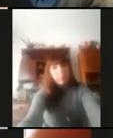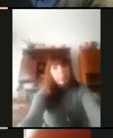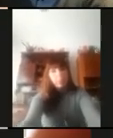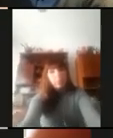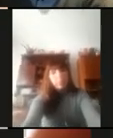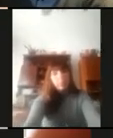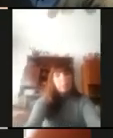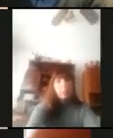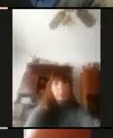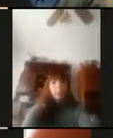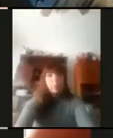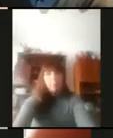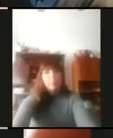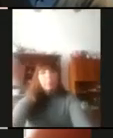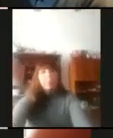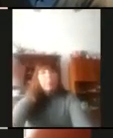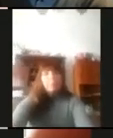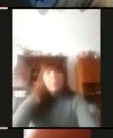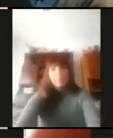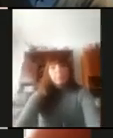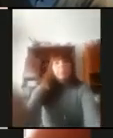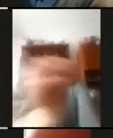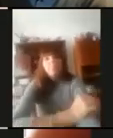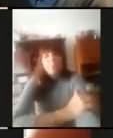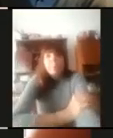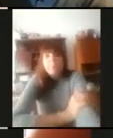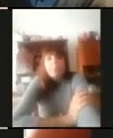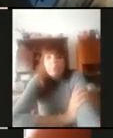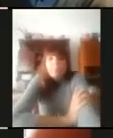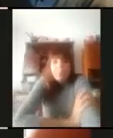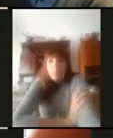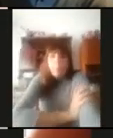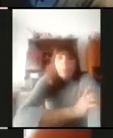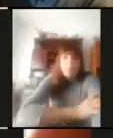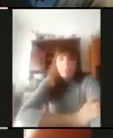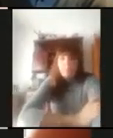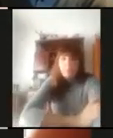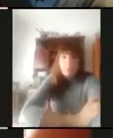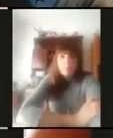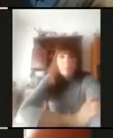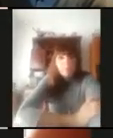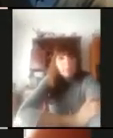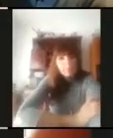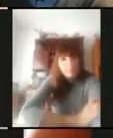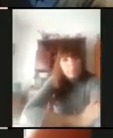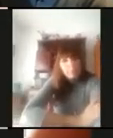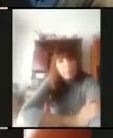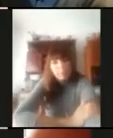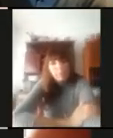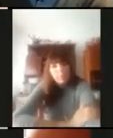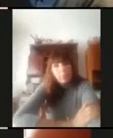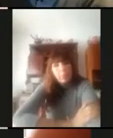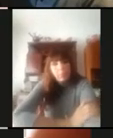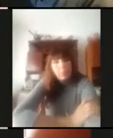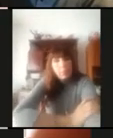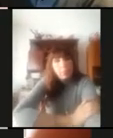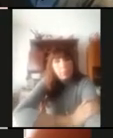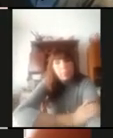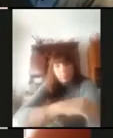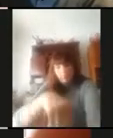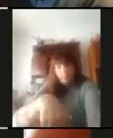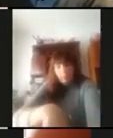consagrado maestro los 29 años regresa al país joaquín gonzález había creado el instituto de criminología